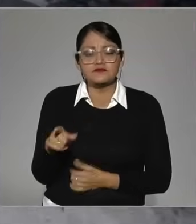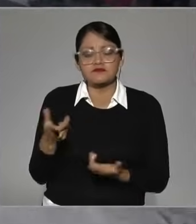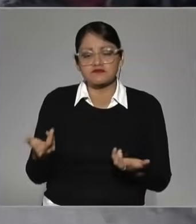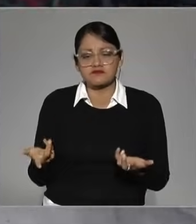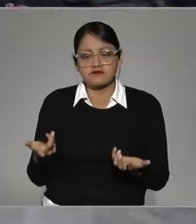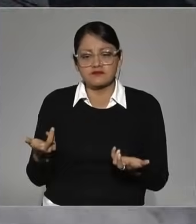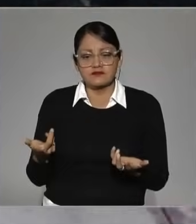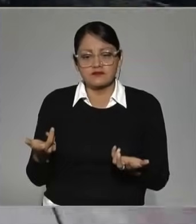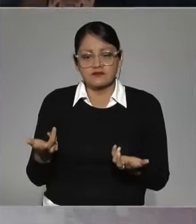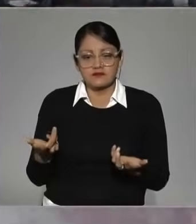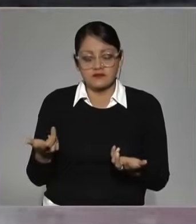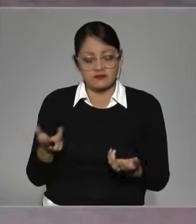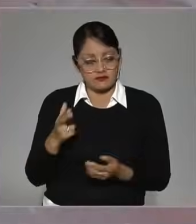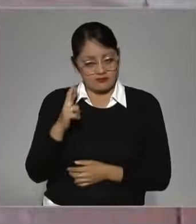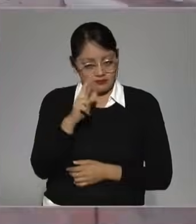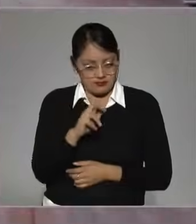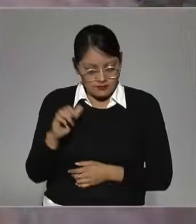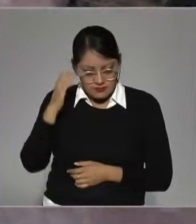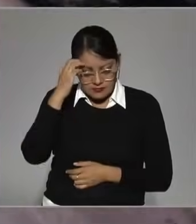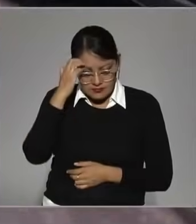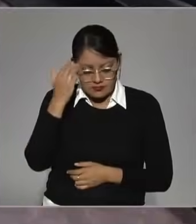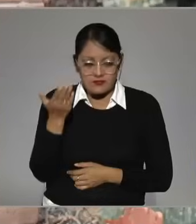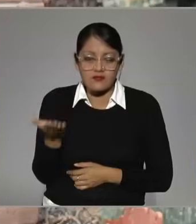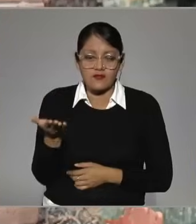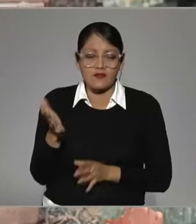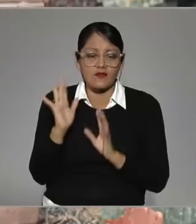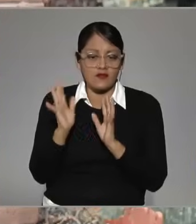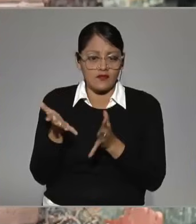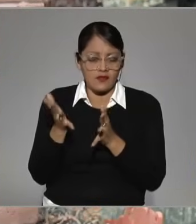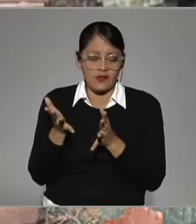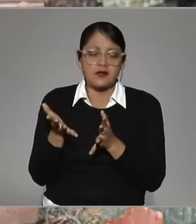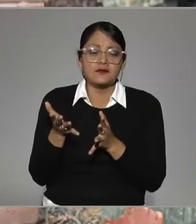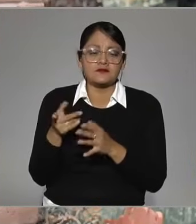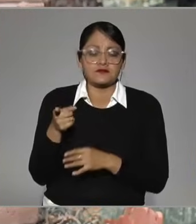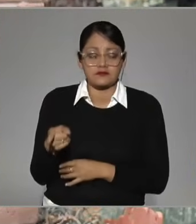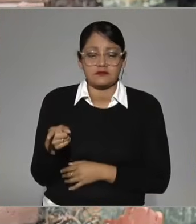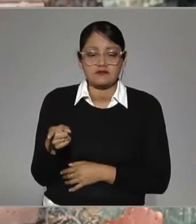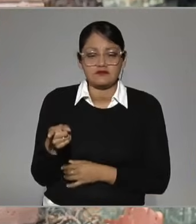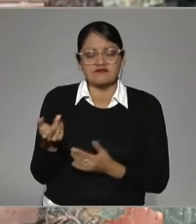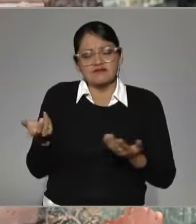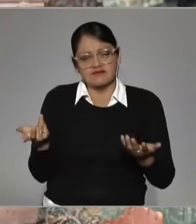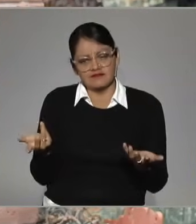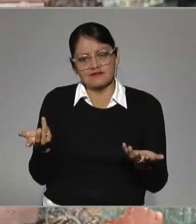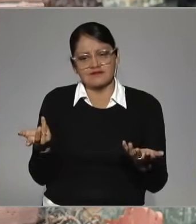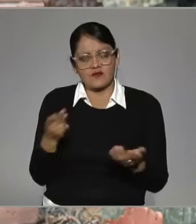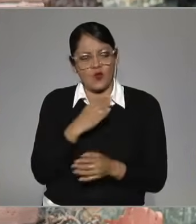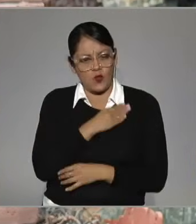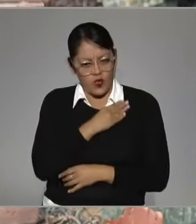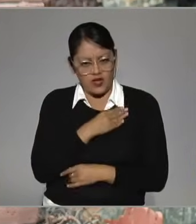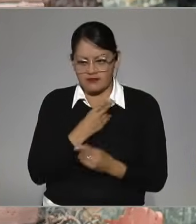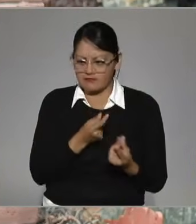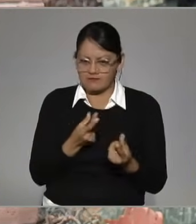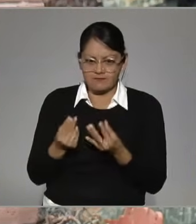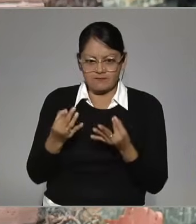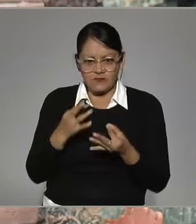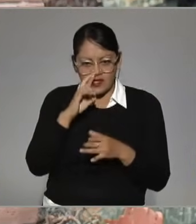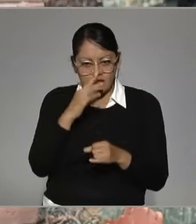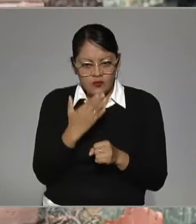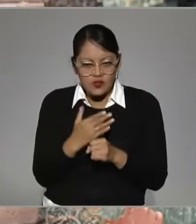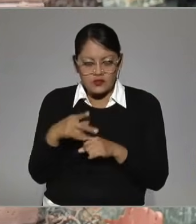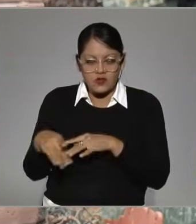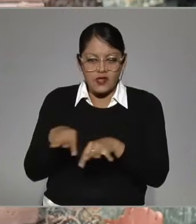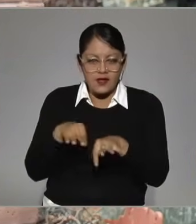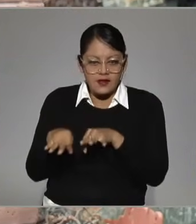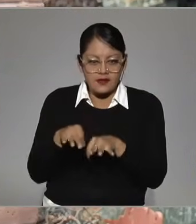ese reconocimiento de que además de ser pues buenos y eficientes, responsables en su